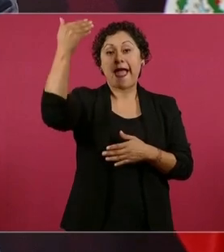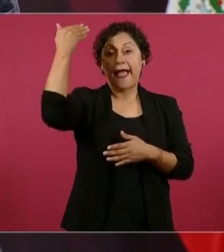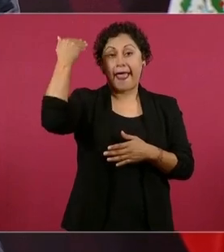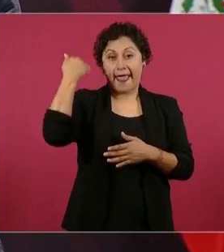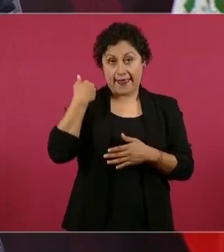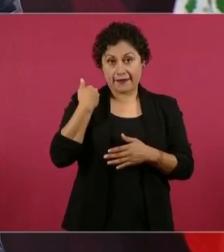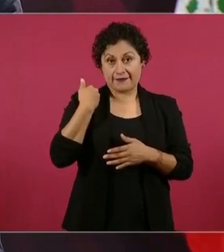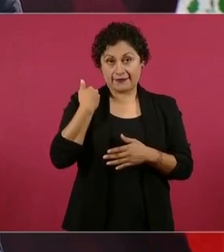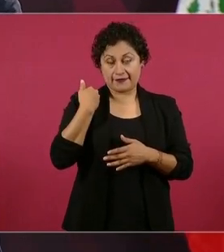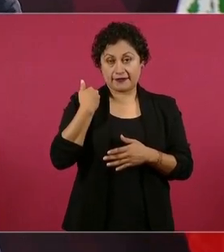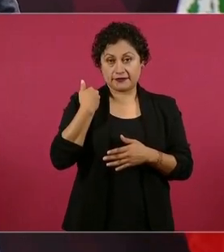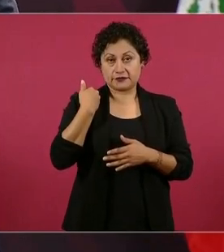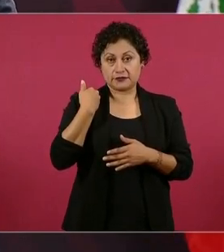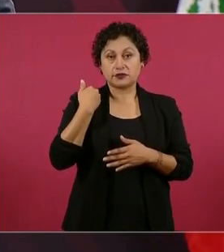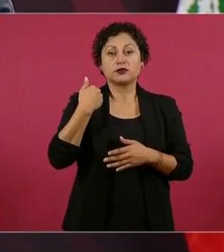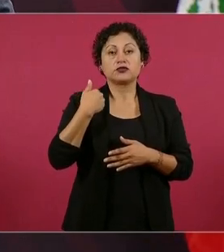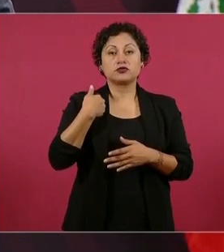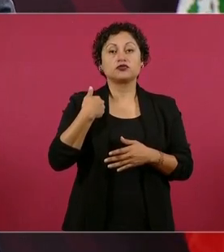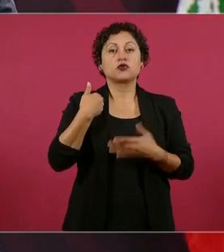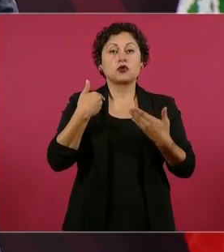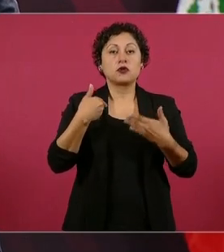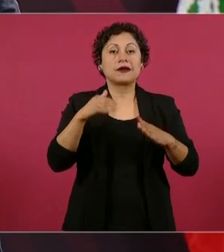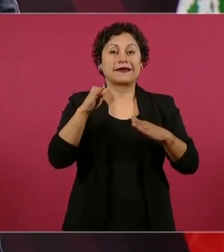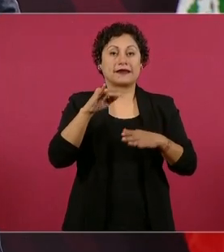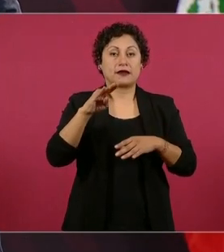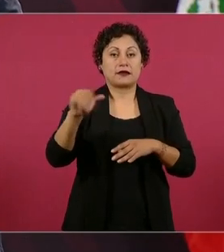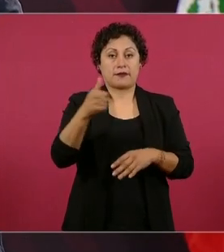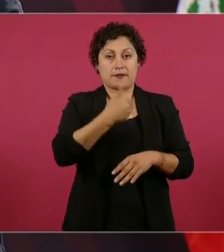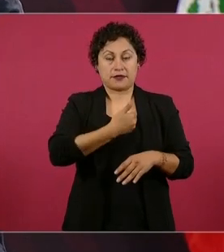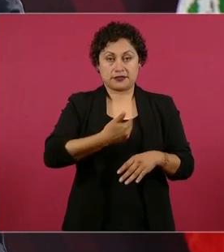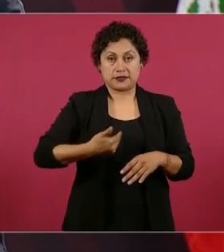yo tomé la decisión.